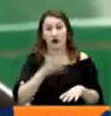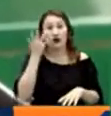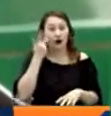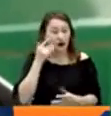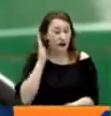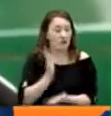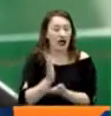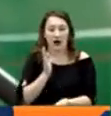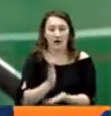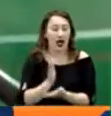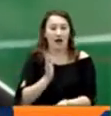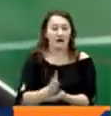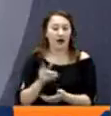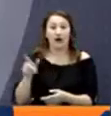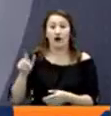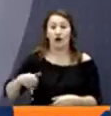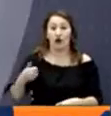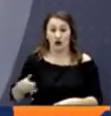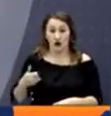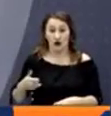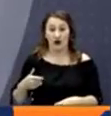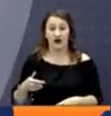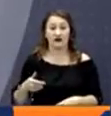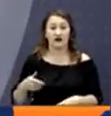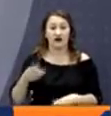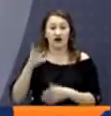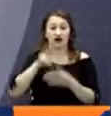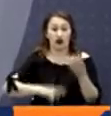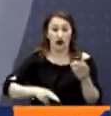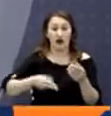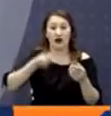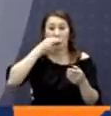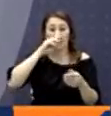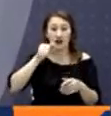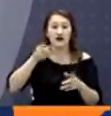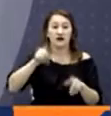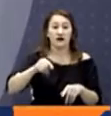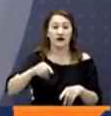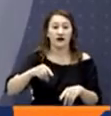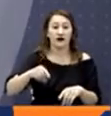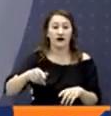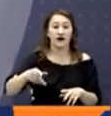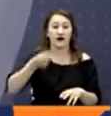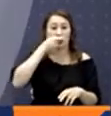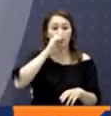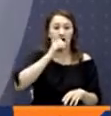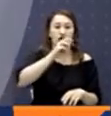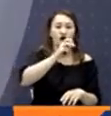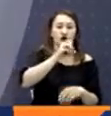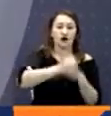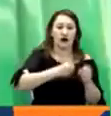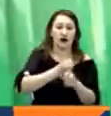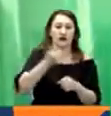Estos muchachos bajan hasta por parejas con niñas ahí. Hay niños de 8